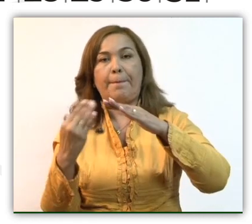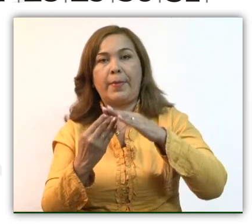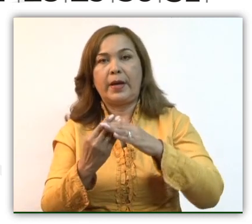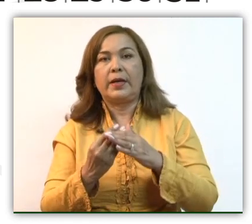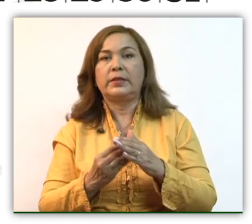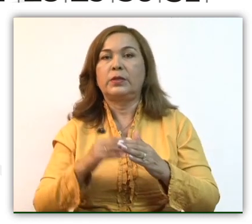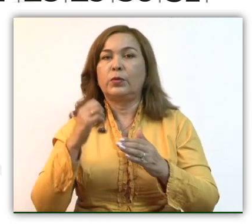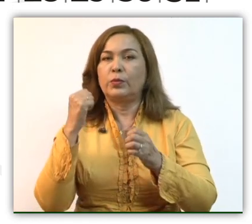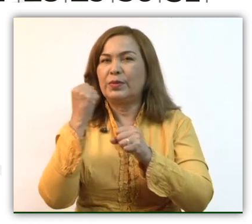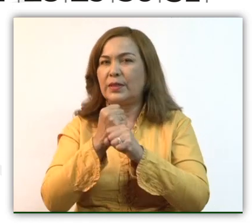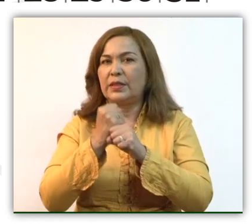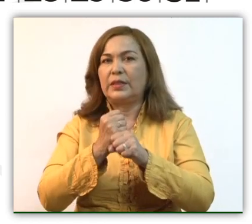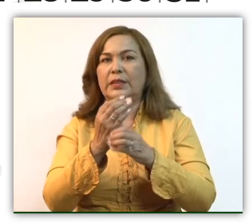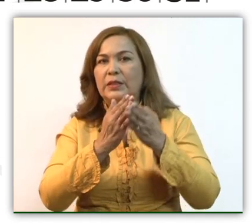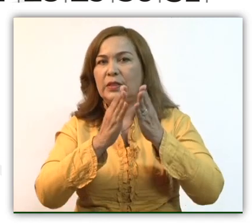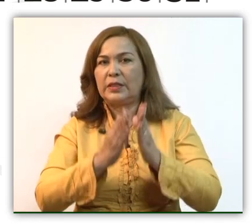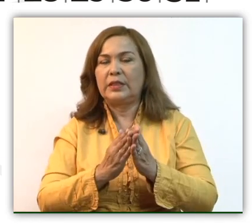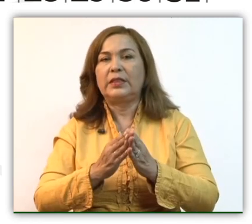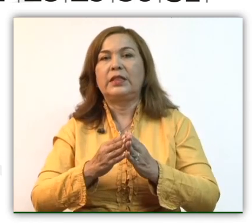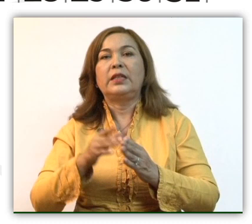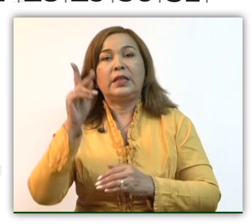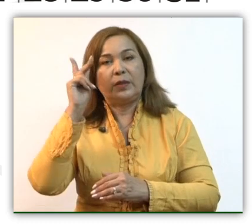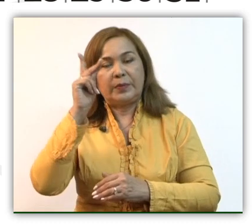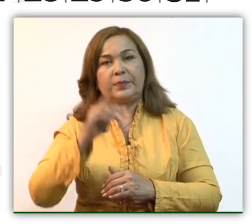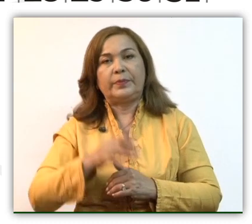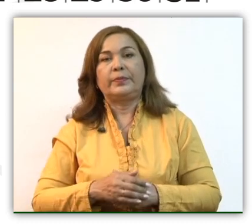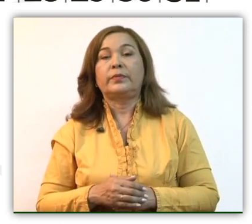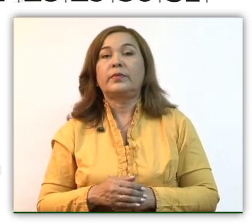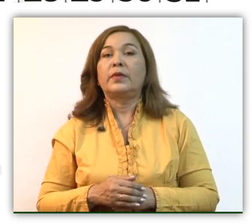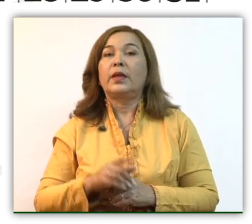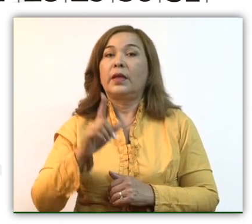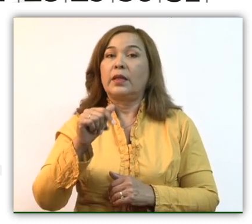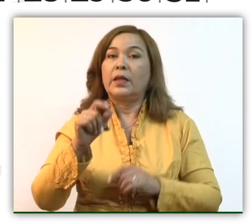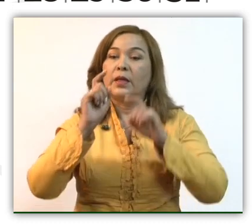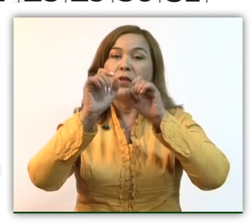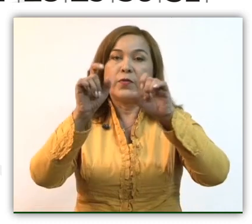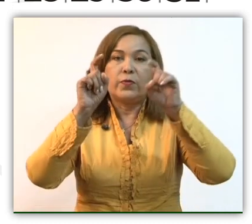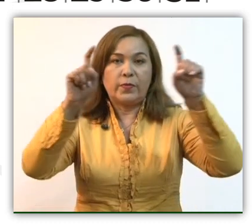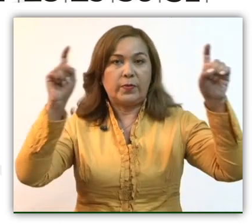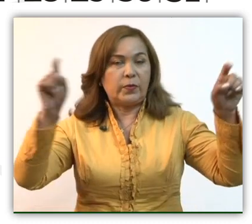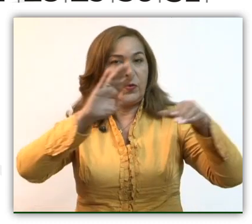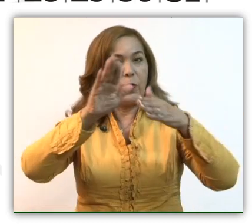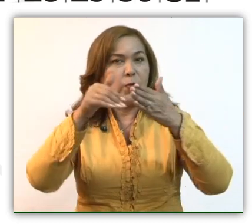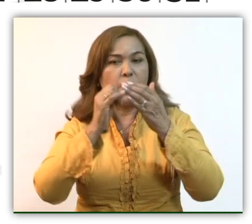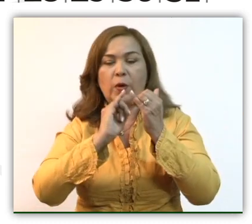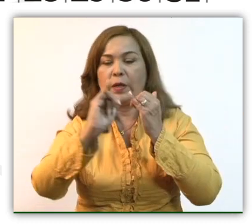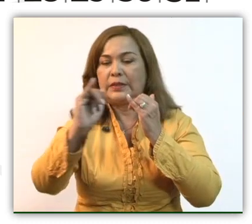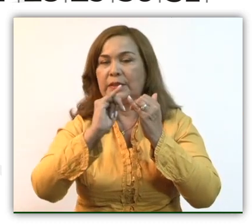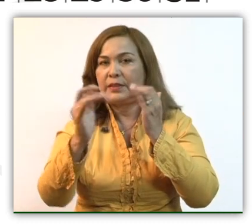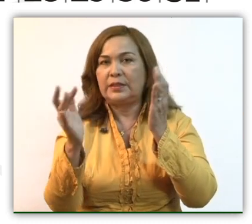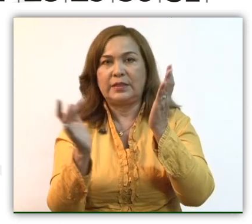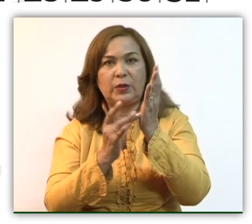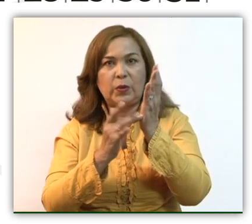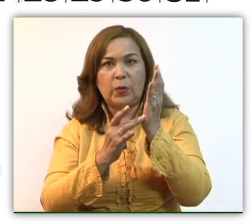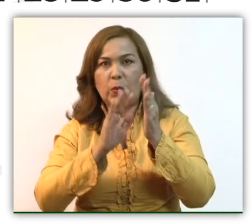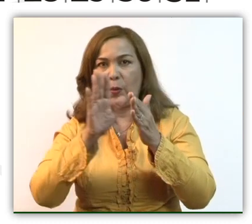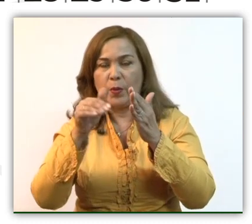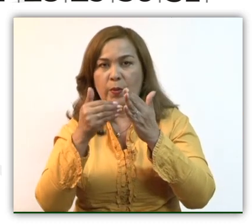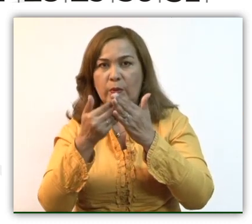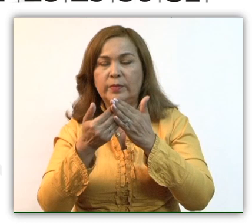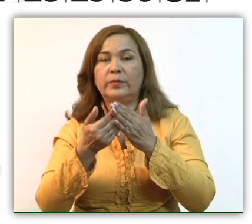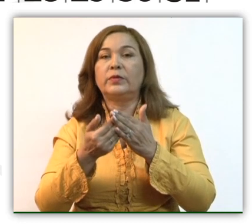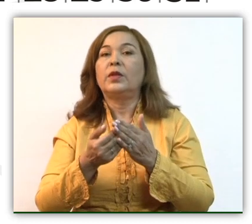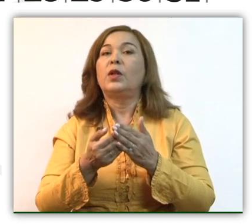de Educación Básica de Desempeño Estudiantil y Docente. Socializar a través de las diferentes redes